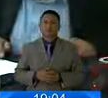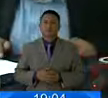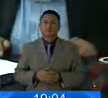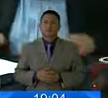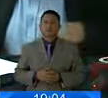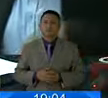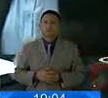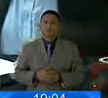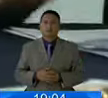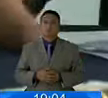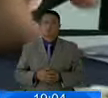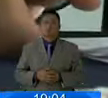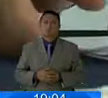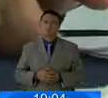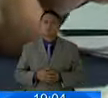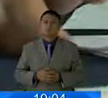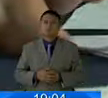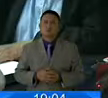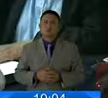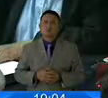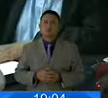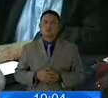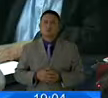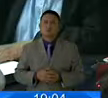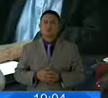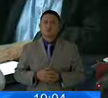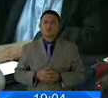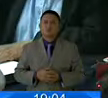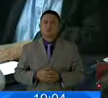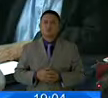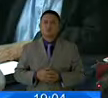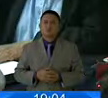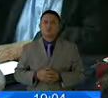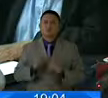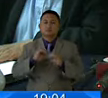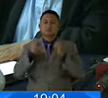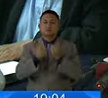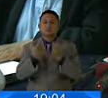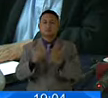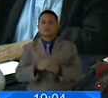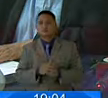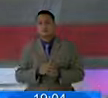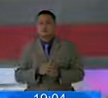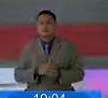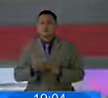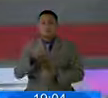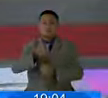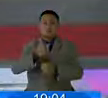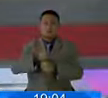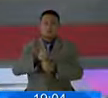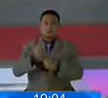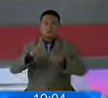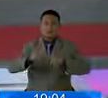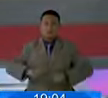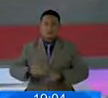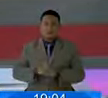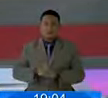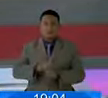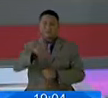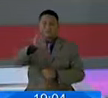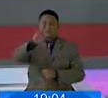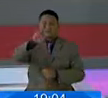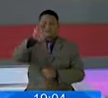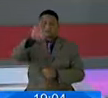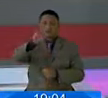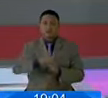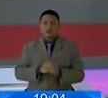Regresamos con más información, amigos televidentes. Organizaciones de trabajadores divididas con su apoyo a los binomios presidenciales. El Frente Unitario de Trabajadores